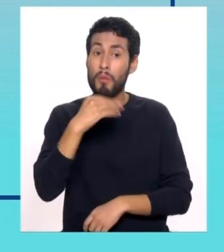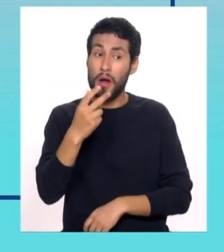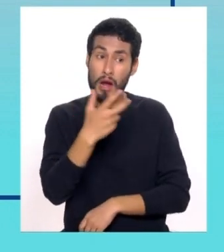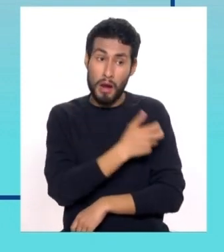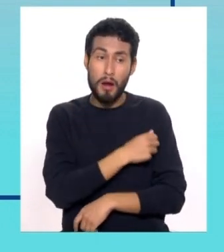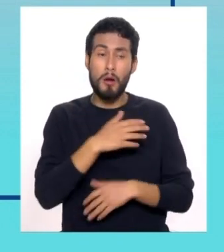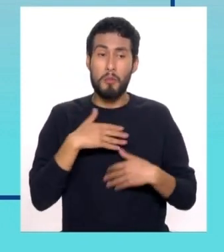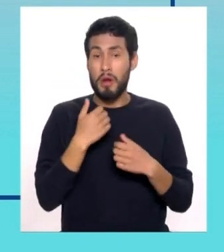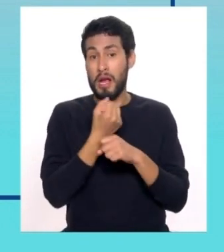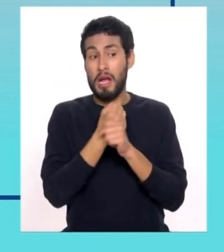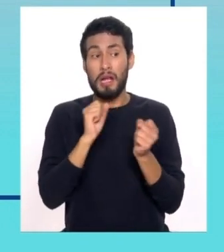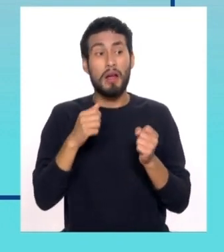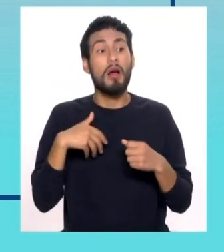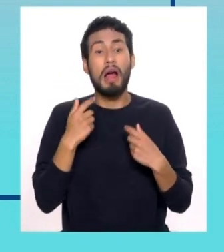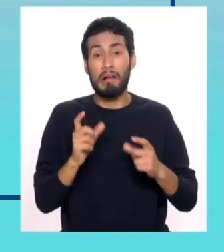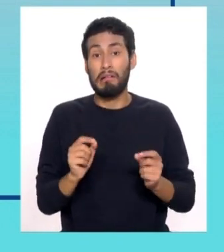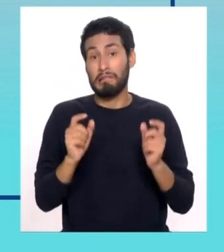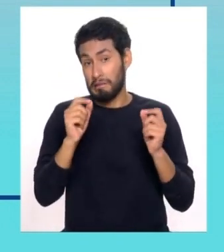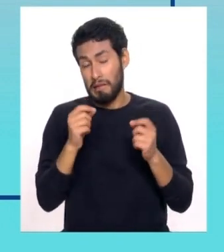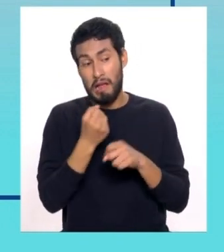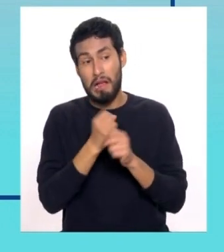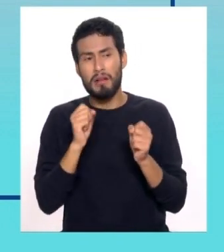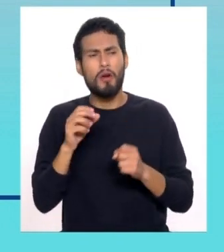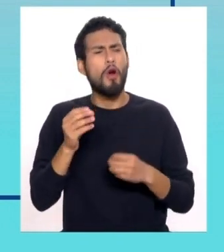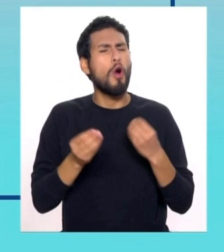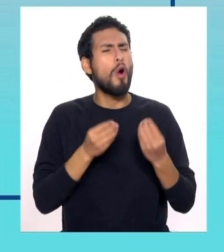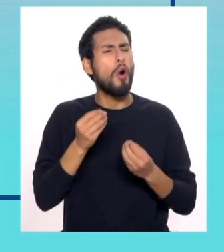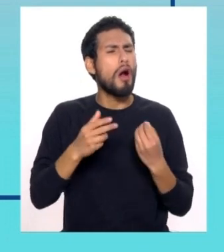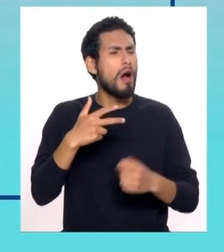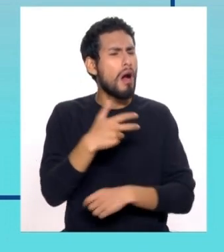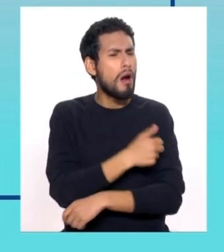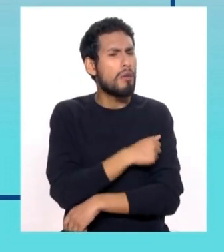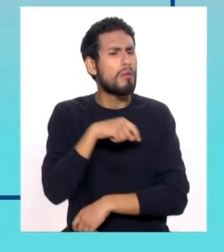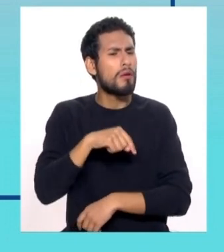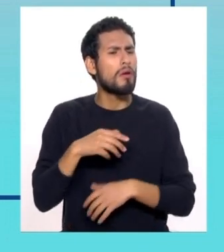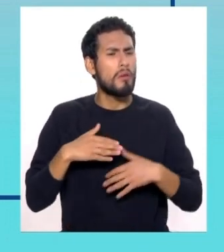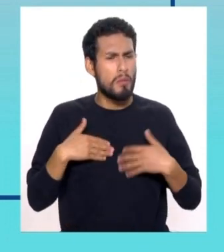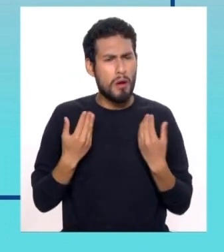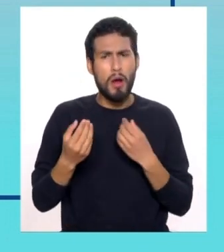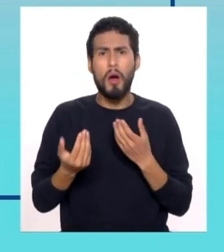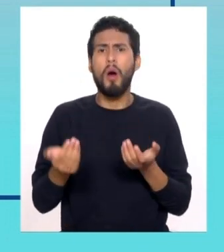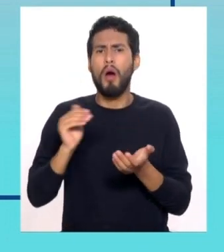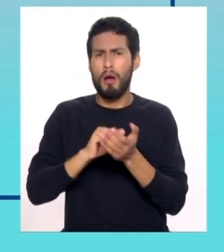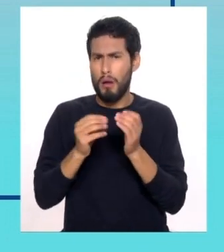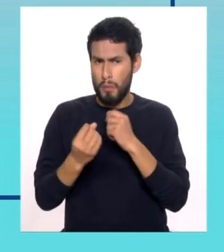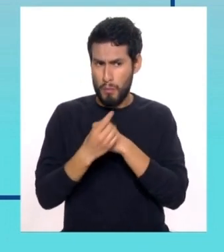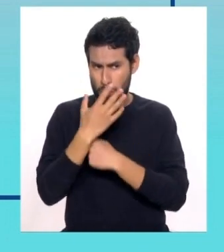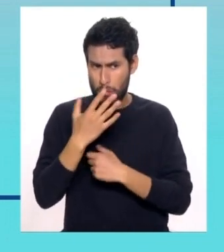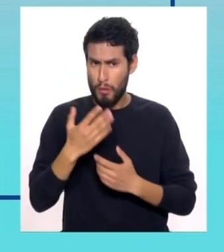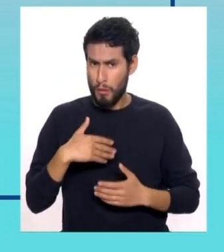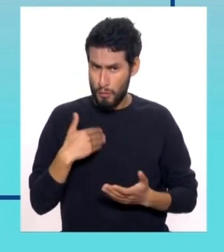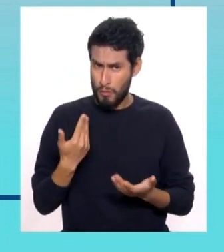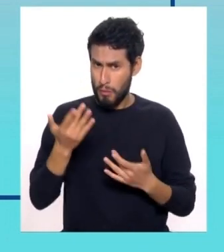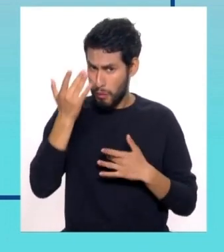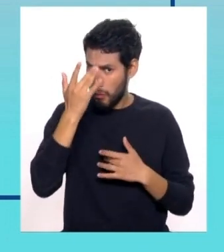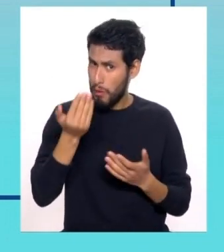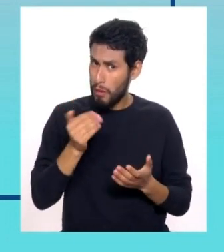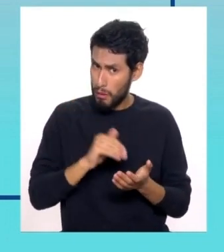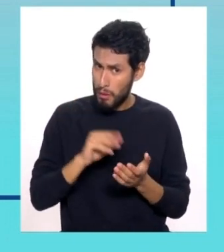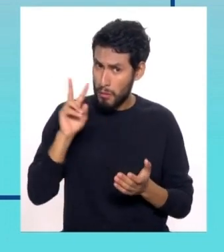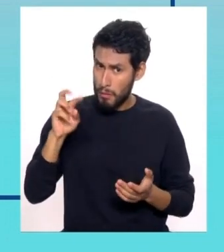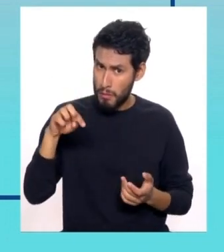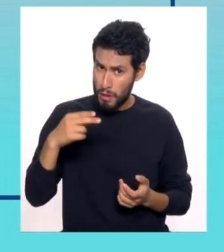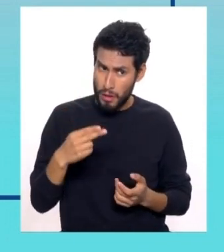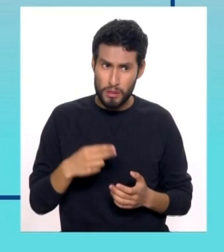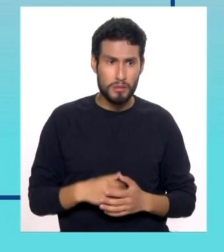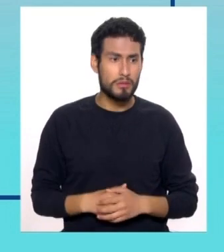forma evitaría que se convierta en cáncer. ¿Cómo esa vacuna que tengo me puede volver a contagiar? ¿Puedo volver a contagiarme del virus de papiloma humano